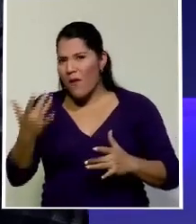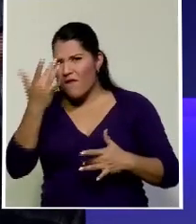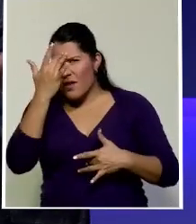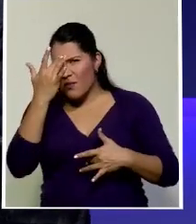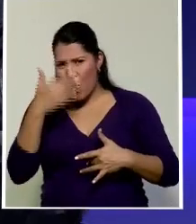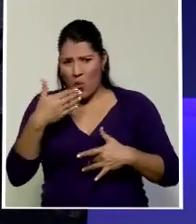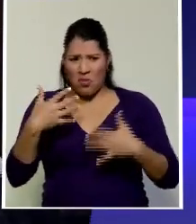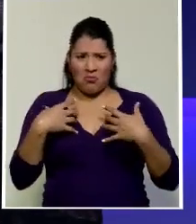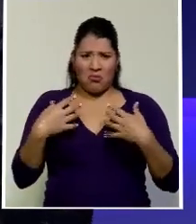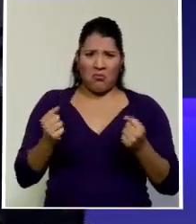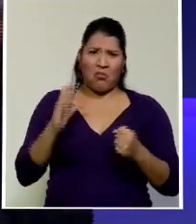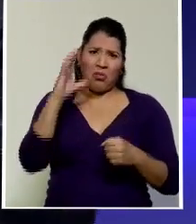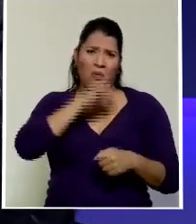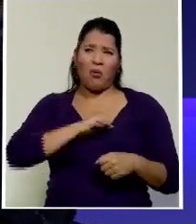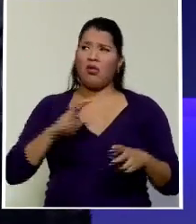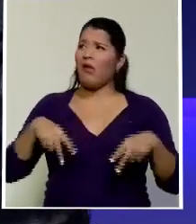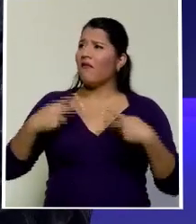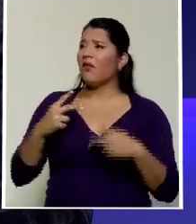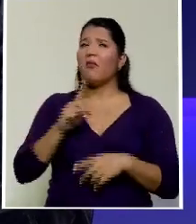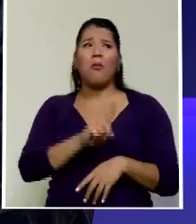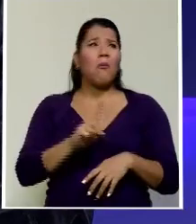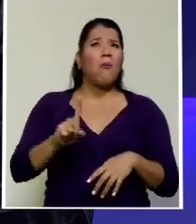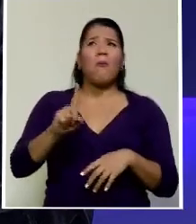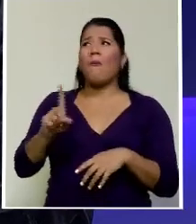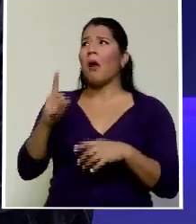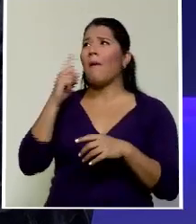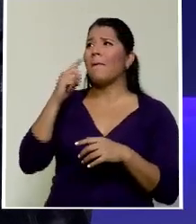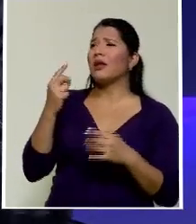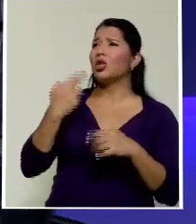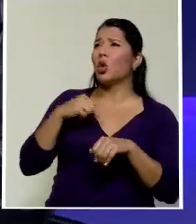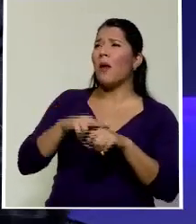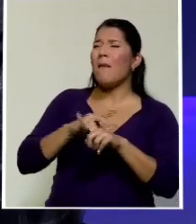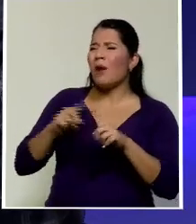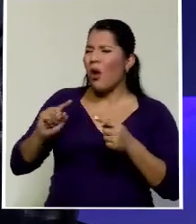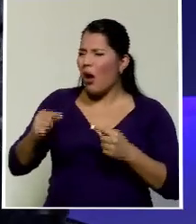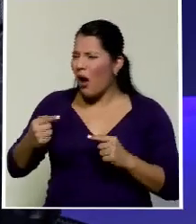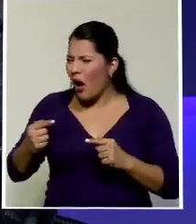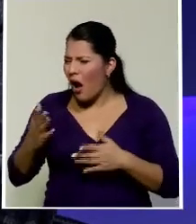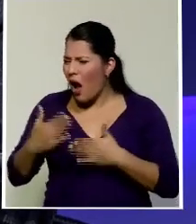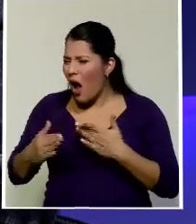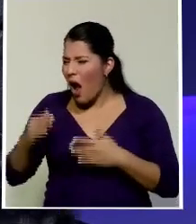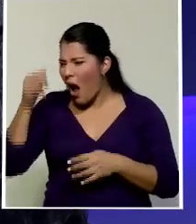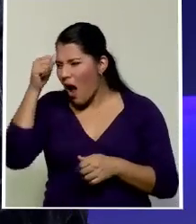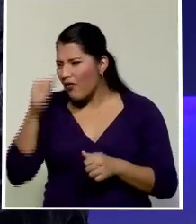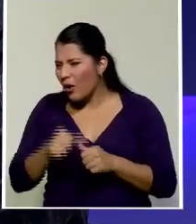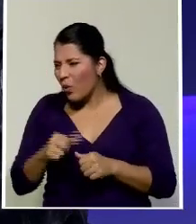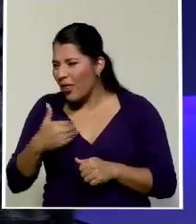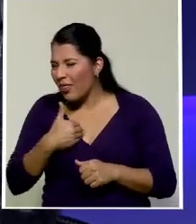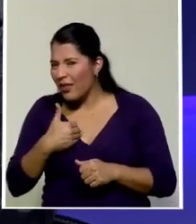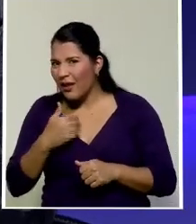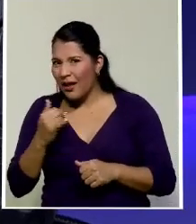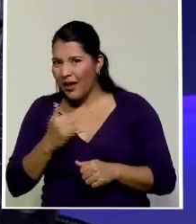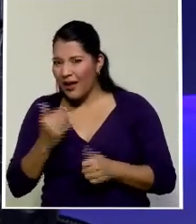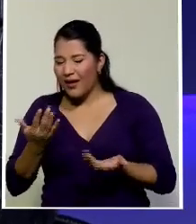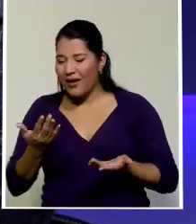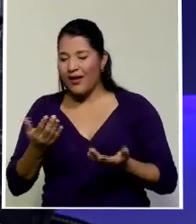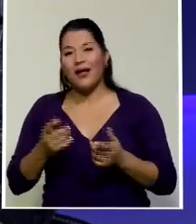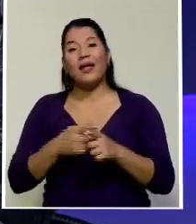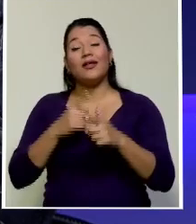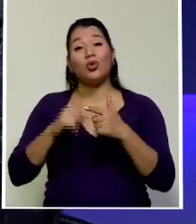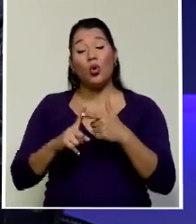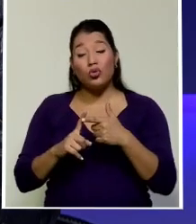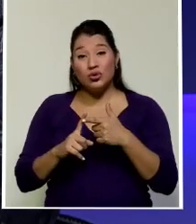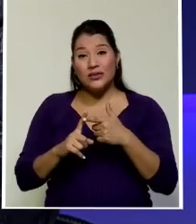no se da cuenta que tiene el cuerpo, nada más vive y anda por ahí, ¿no? Y apenas le duele algo se acuerda de que tiene esa parte en el cuerpo. Entonces,